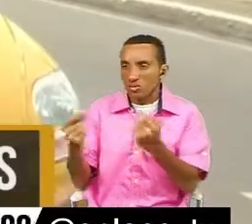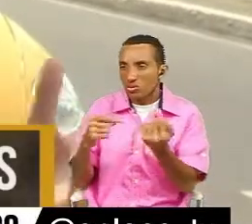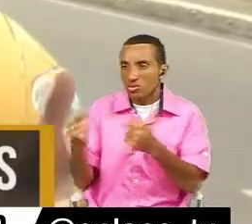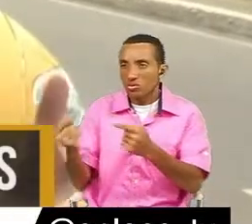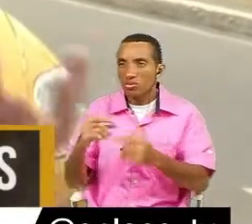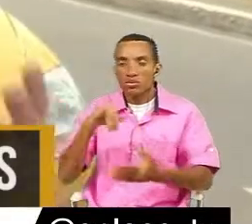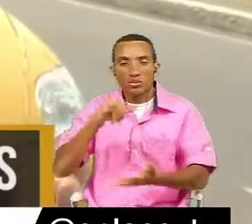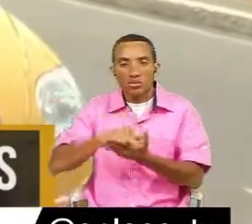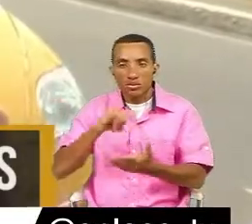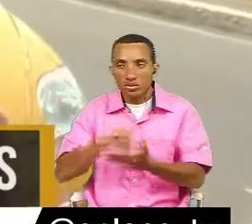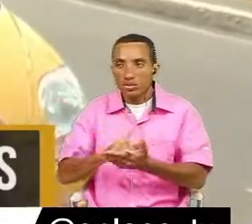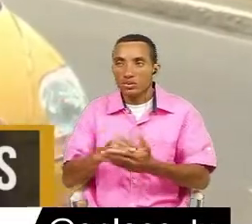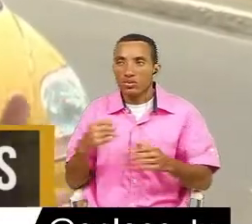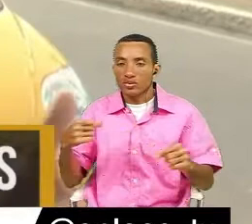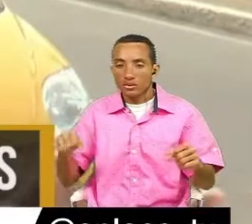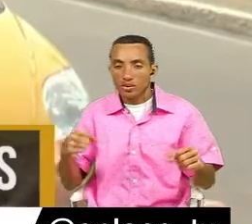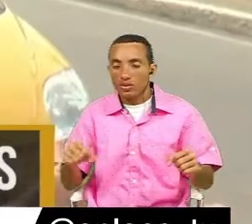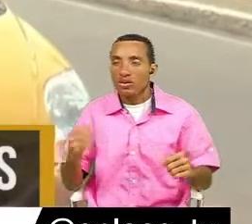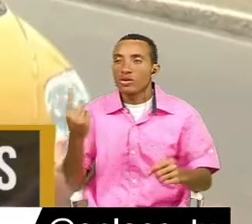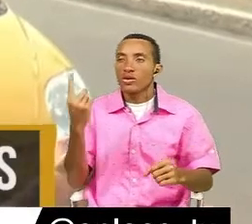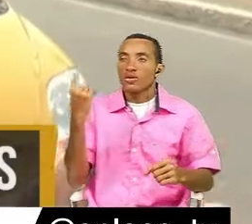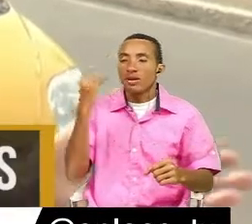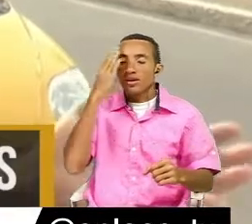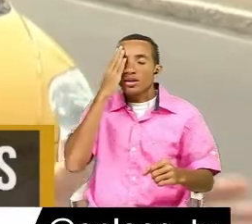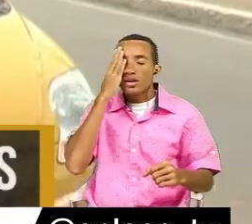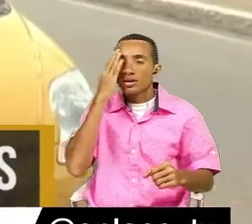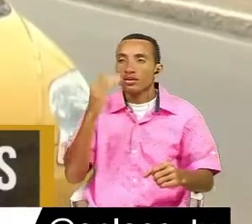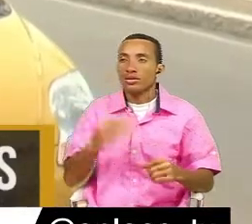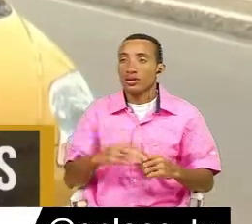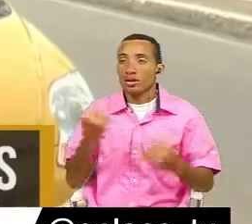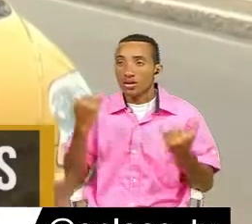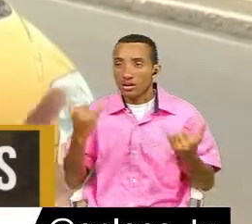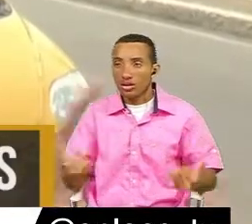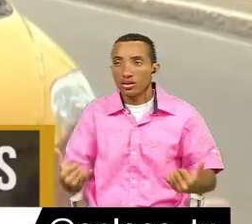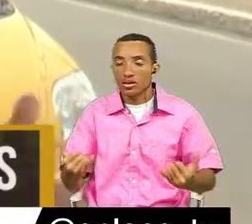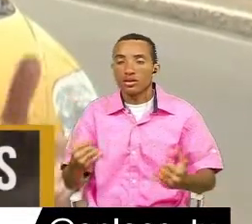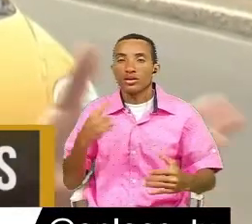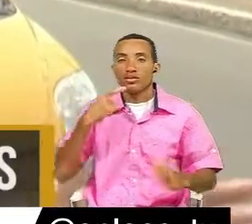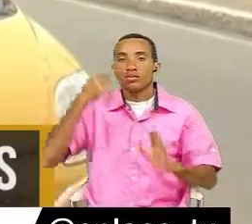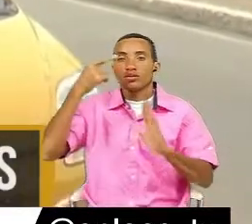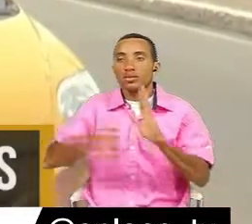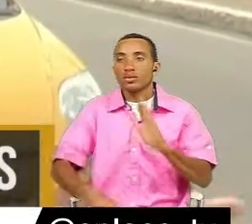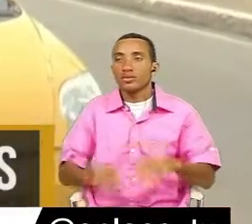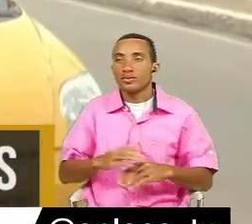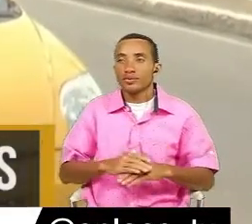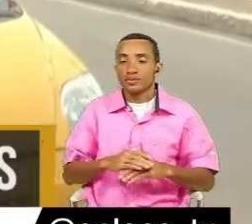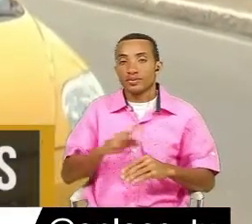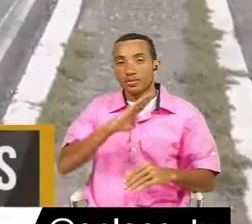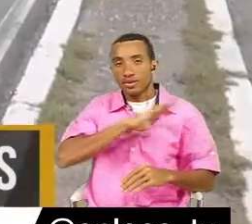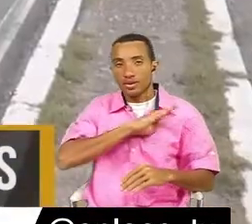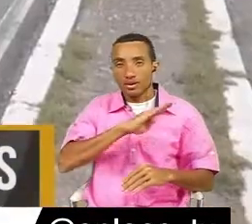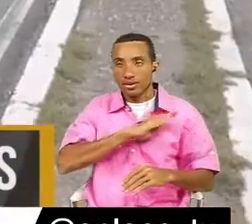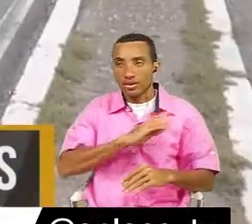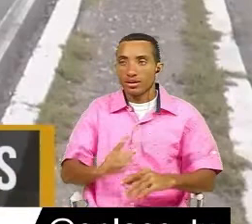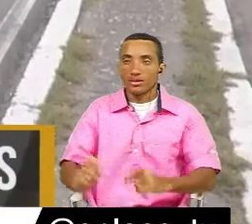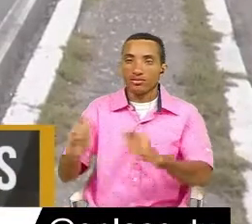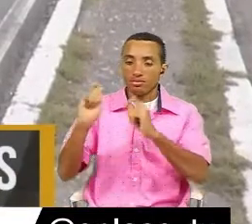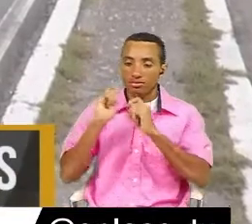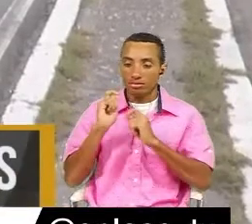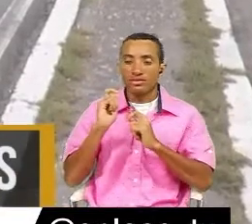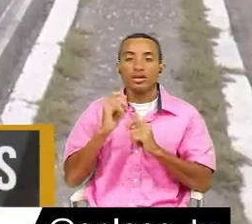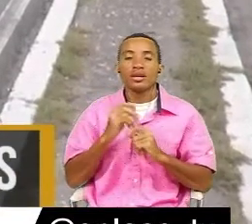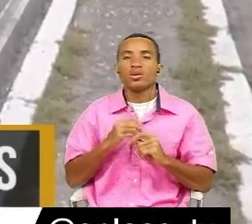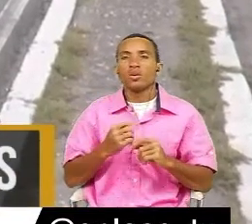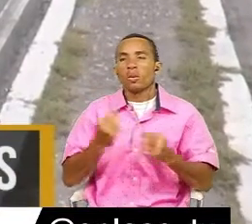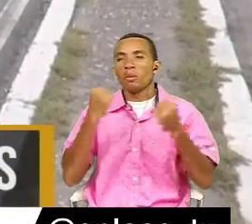piratas. ¿Por qué? Falta de autoridad, porque en esta ciudad no tenemos autoridad. Desafortunadamente al alcalde le quedó grande el cargo. Asimismo asegura que no